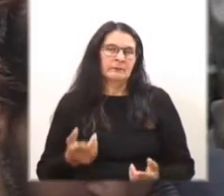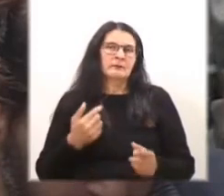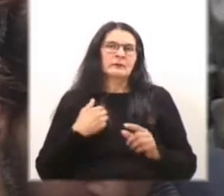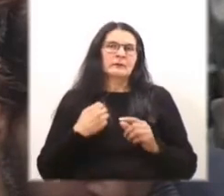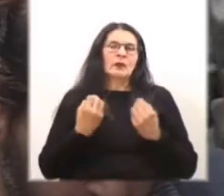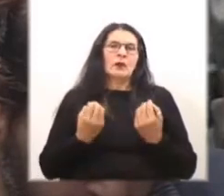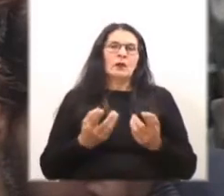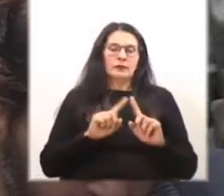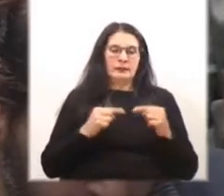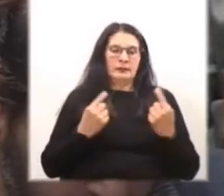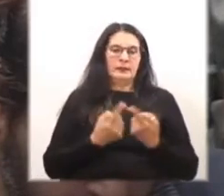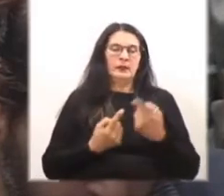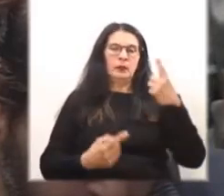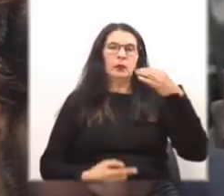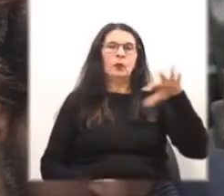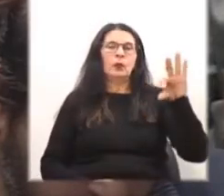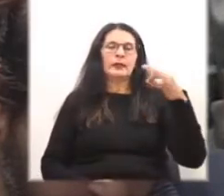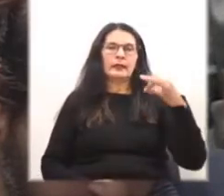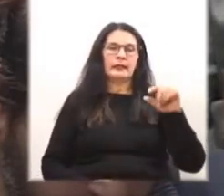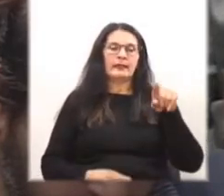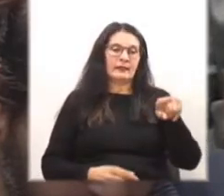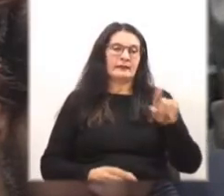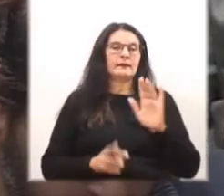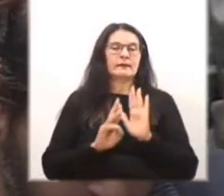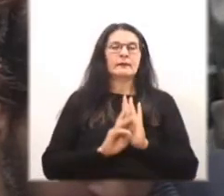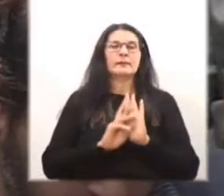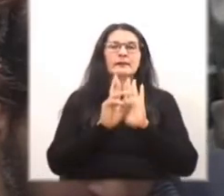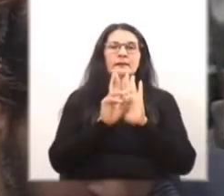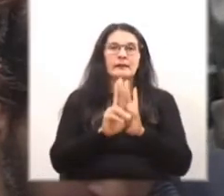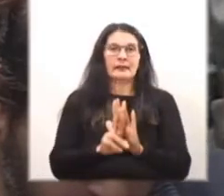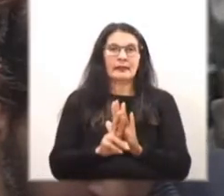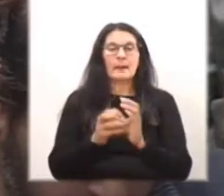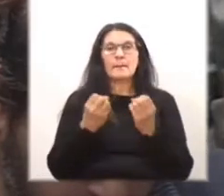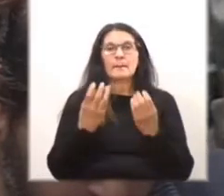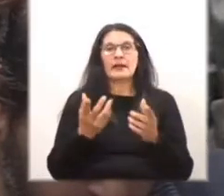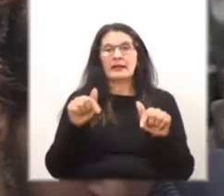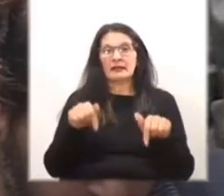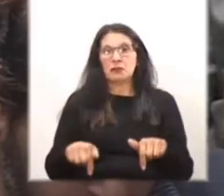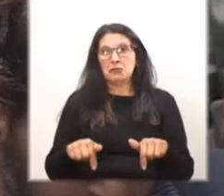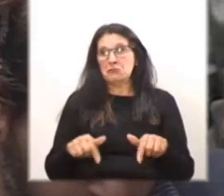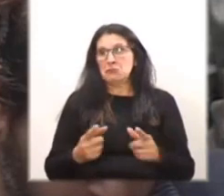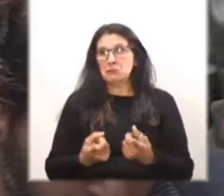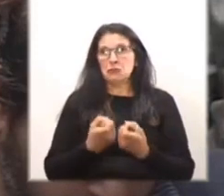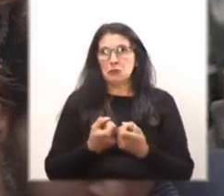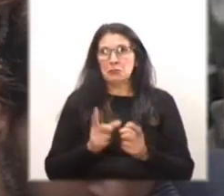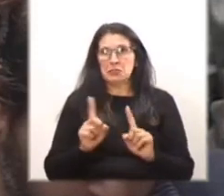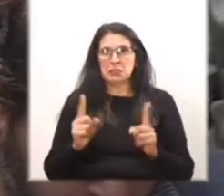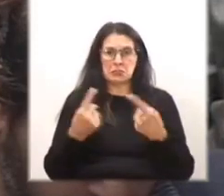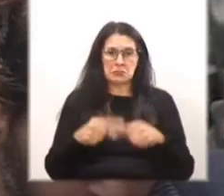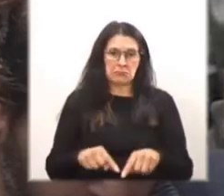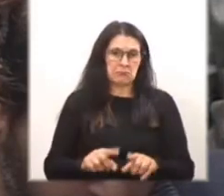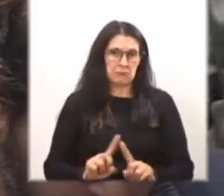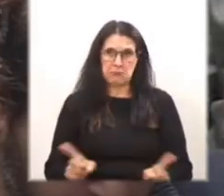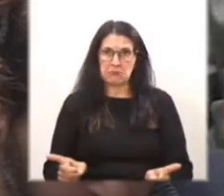oposición única de ese representante para que hoy esta sesión no estuviera transcurriendo.